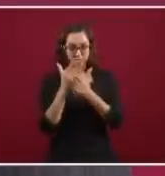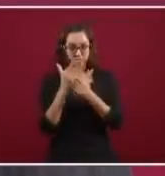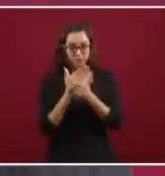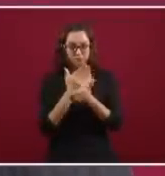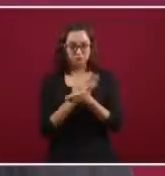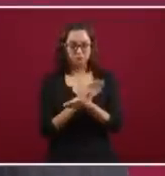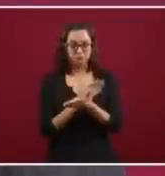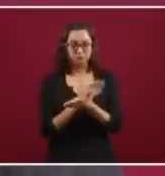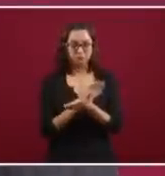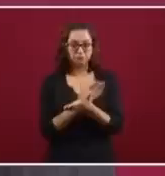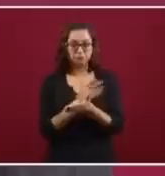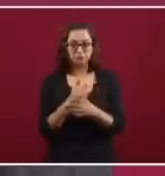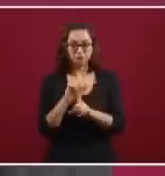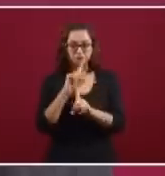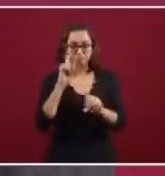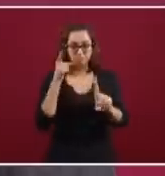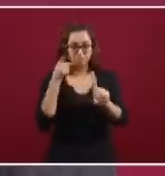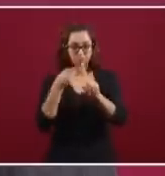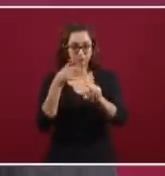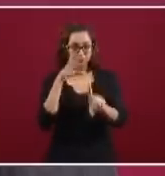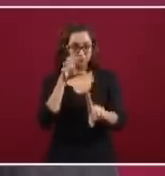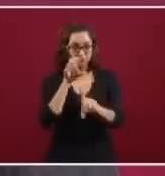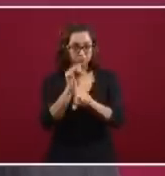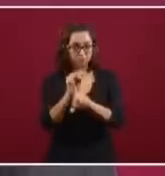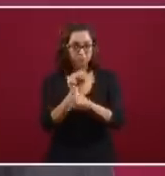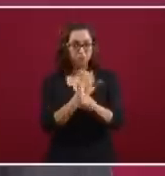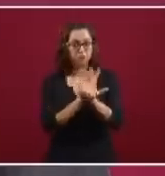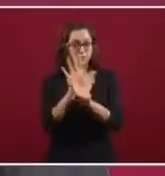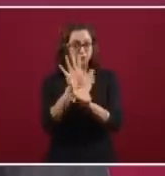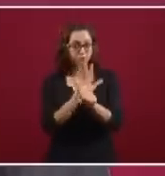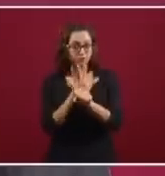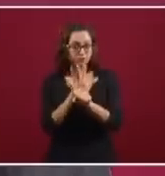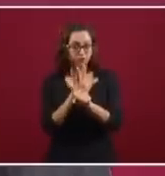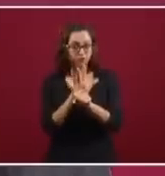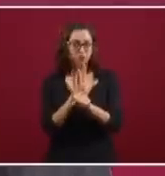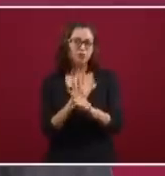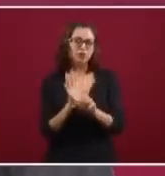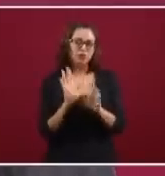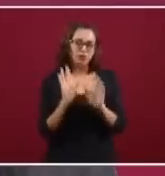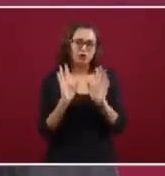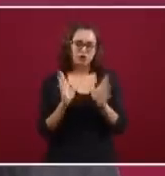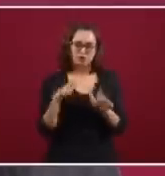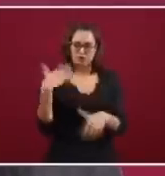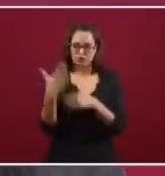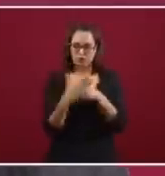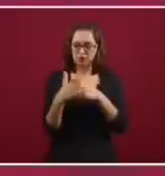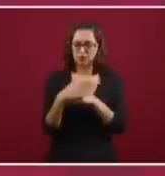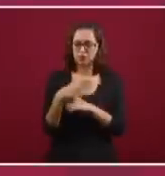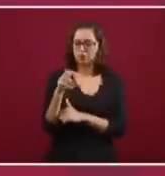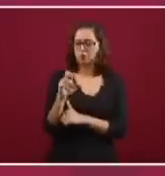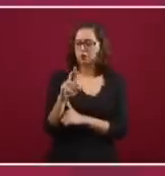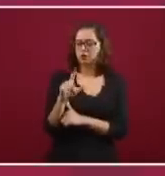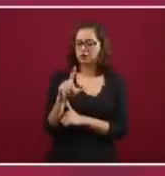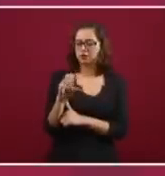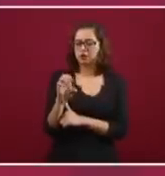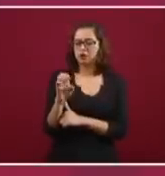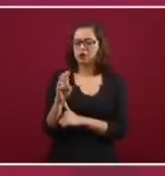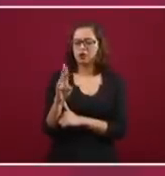hacer efectivo este propósito es el que les presentaría Marcelo Ebrard,